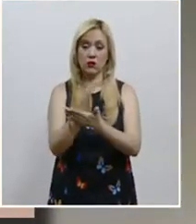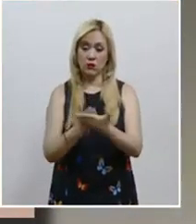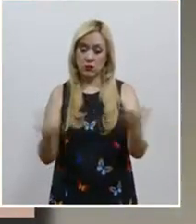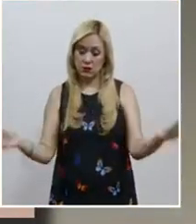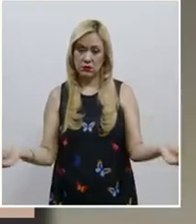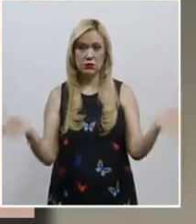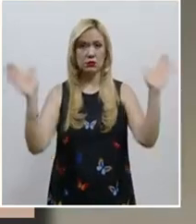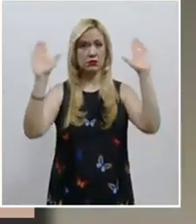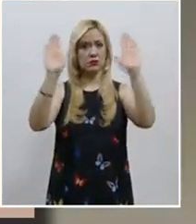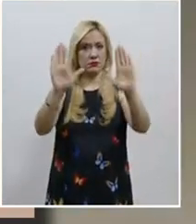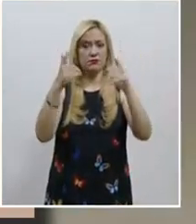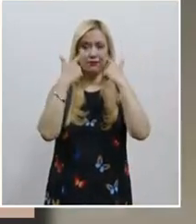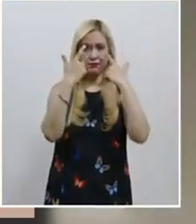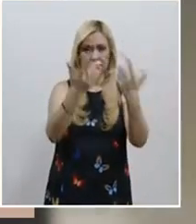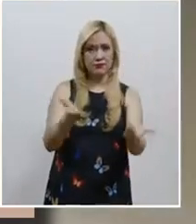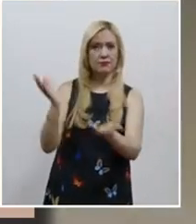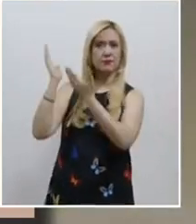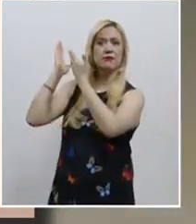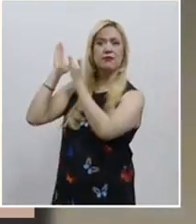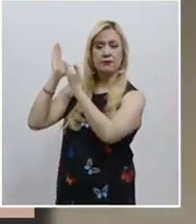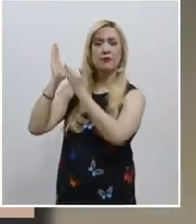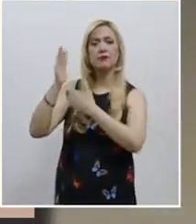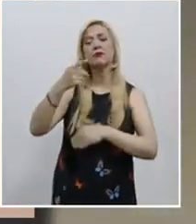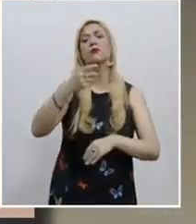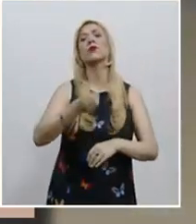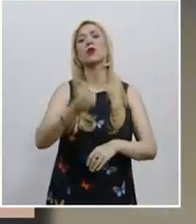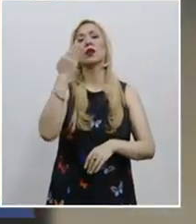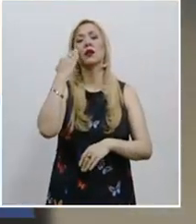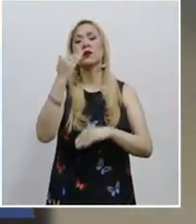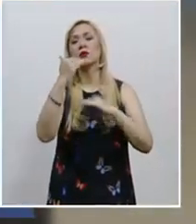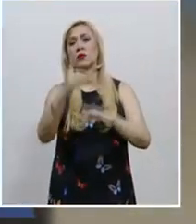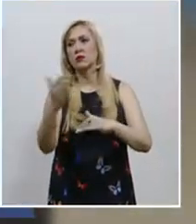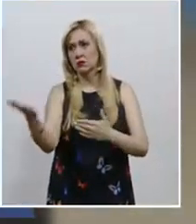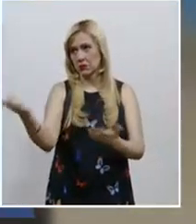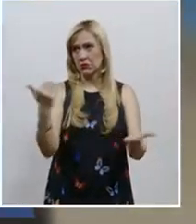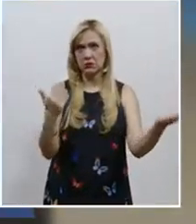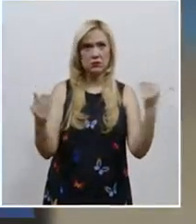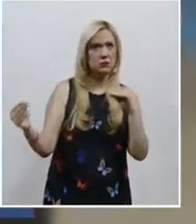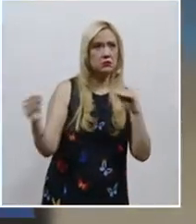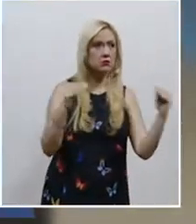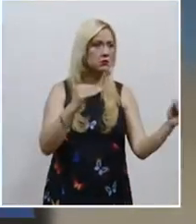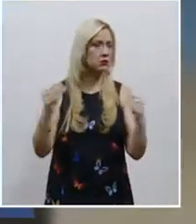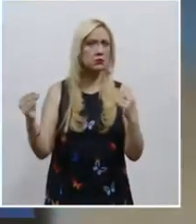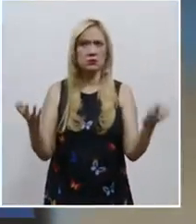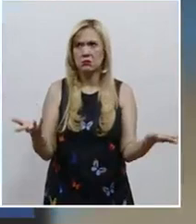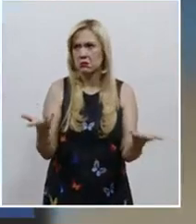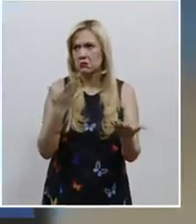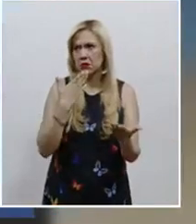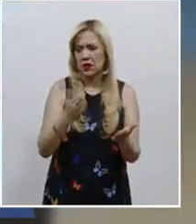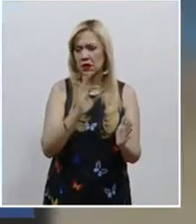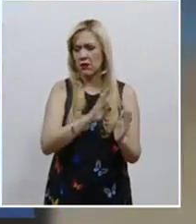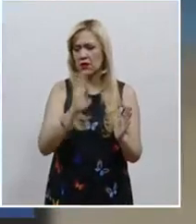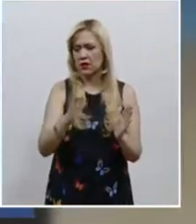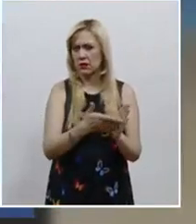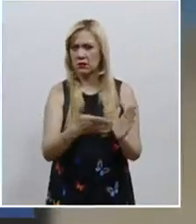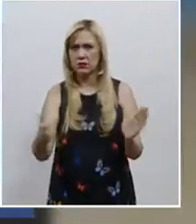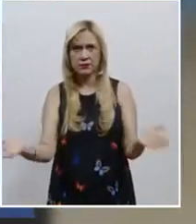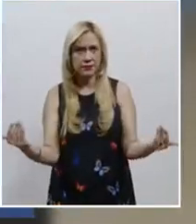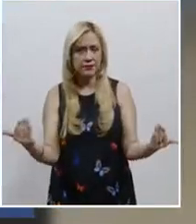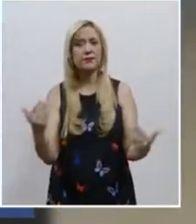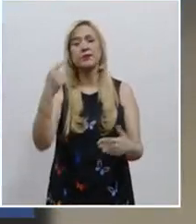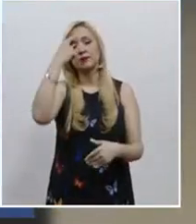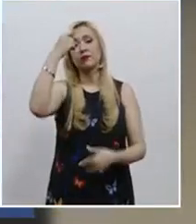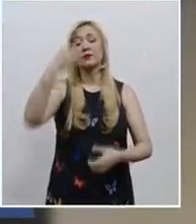la vista de los actores y se concede el plazo para formular alegatos. Además, dio por recibida la opinión del Tribunal Electoral del